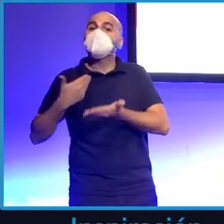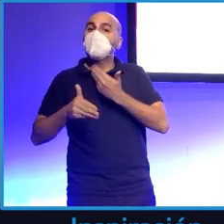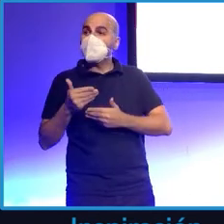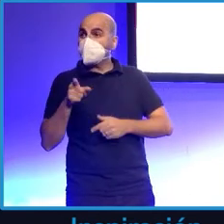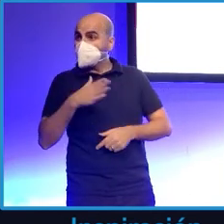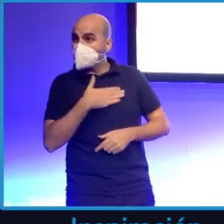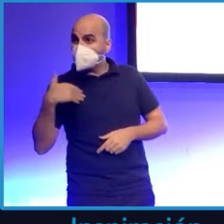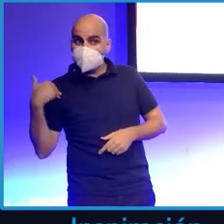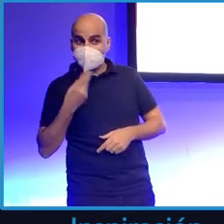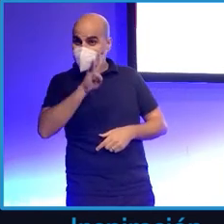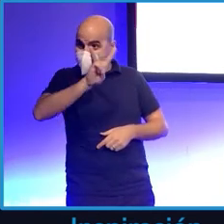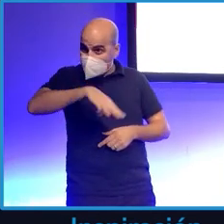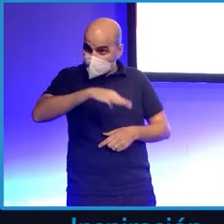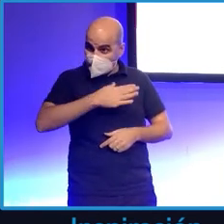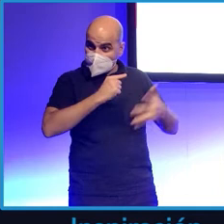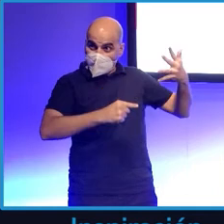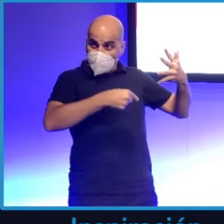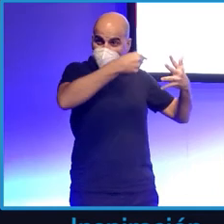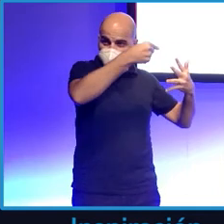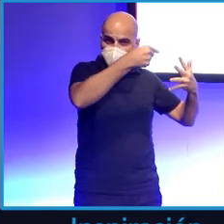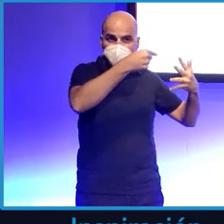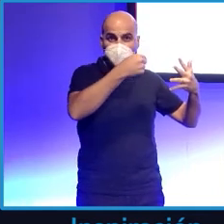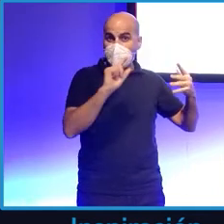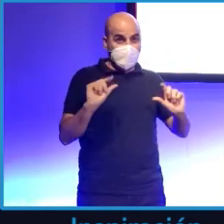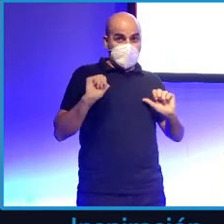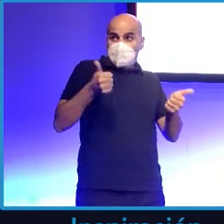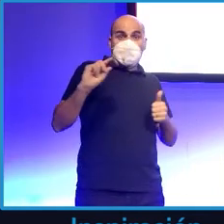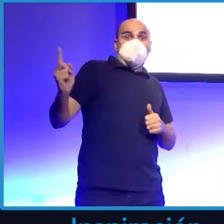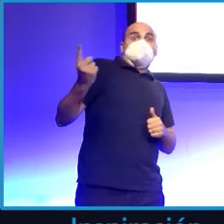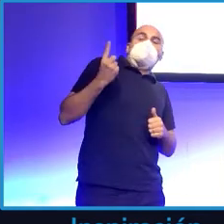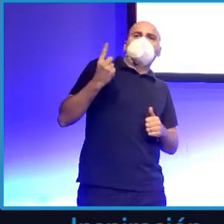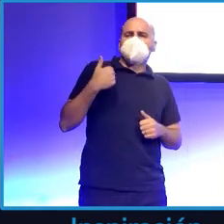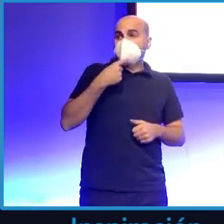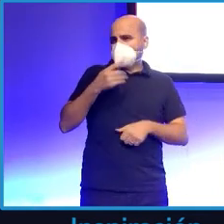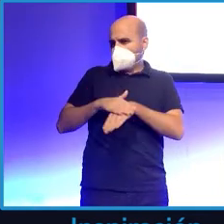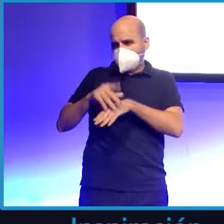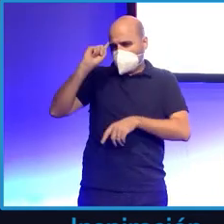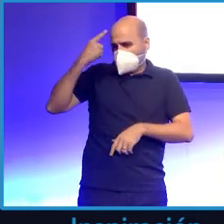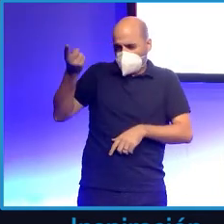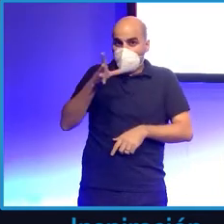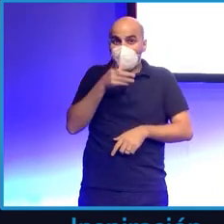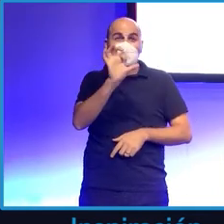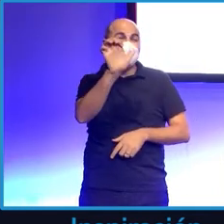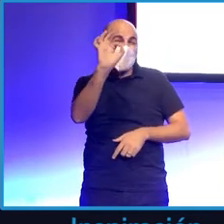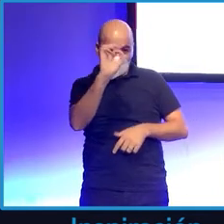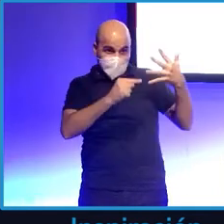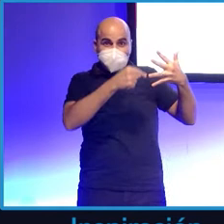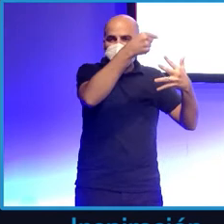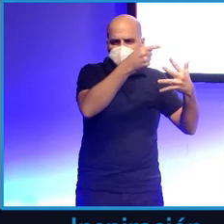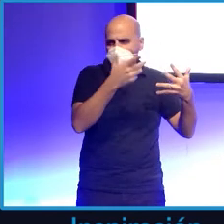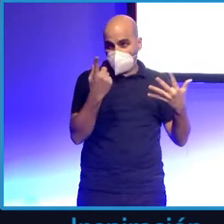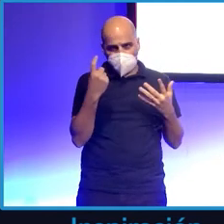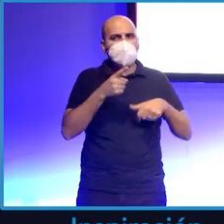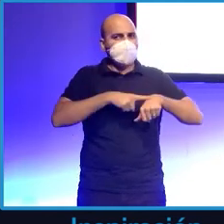meses yo cuando me vine a lo primero que le dije estás locos es algo a medio o largo plazo esto no lo hacemos pero ya cuando me dijo uno de ellos